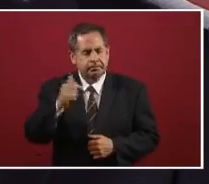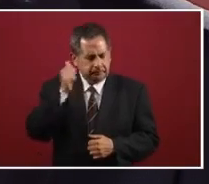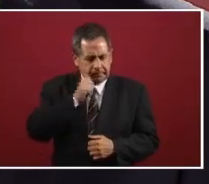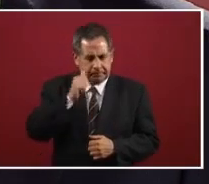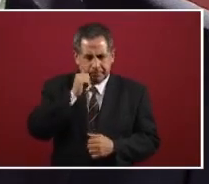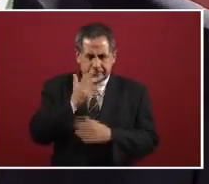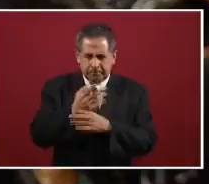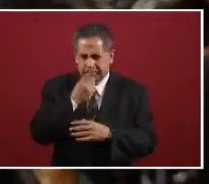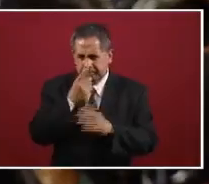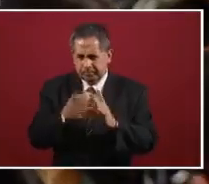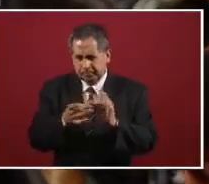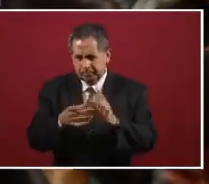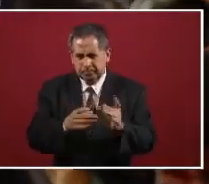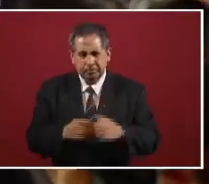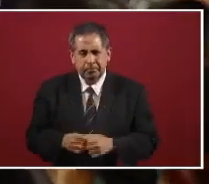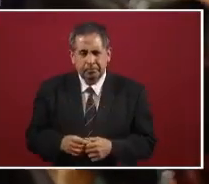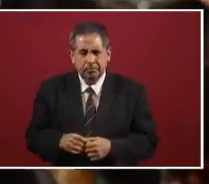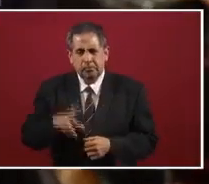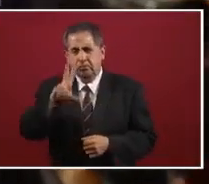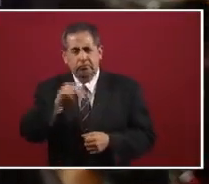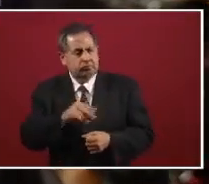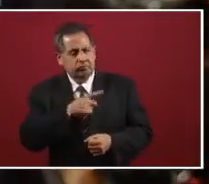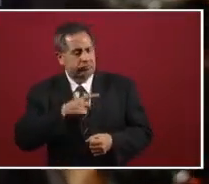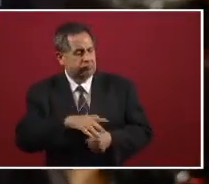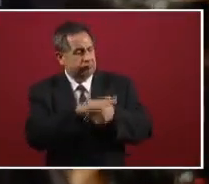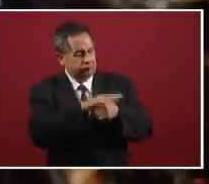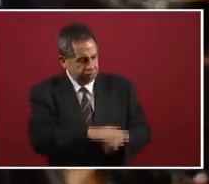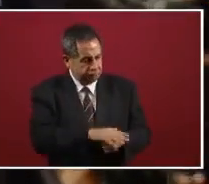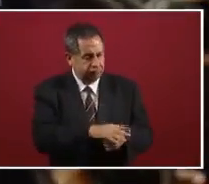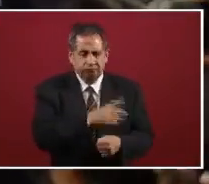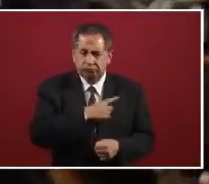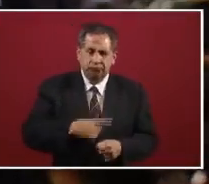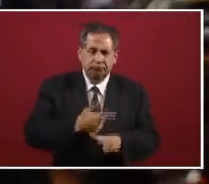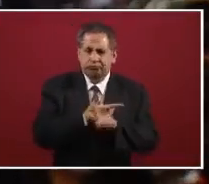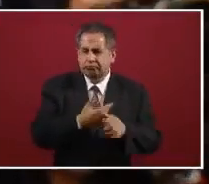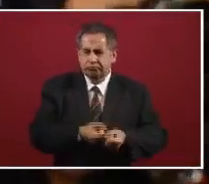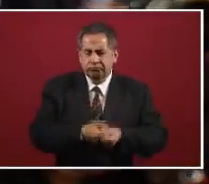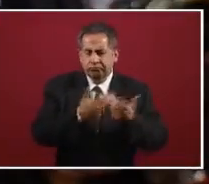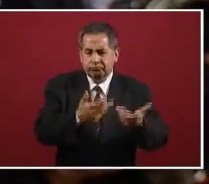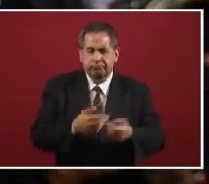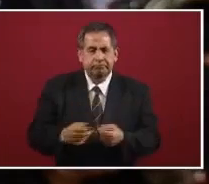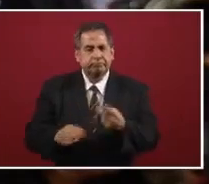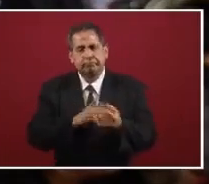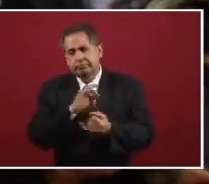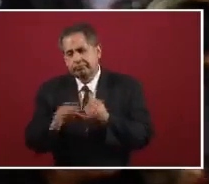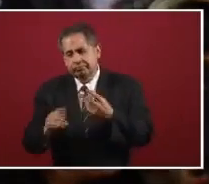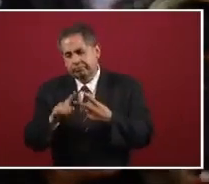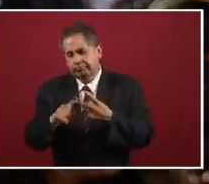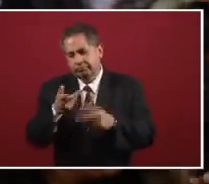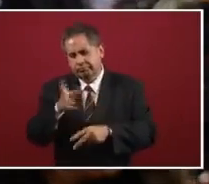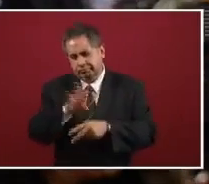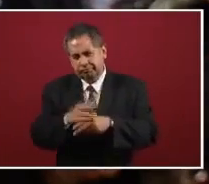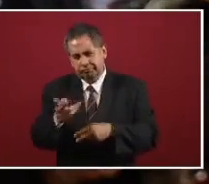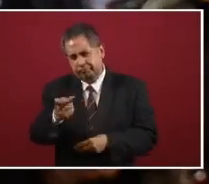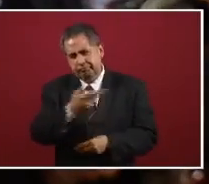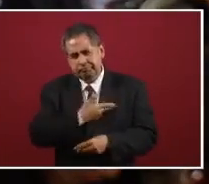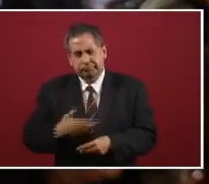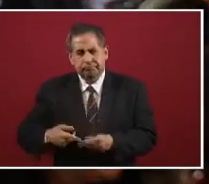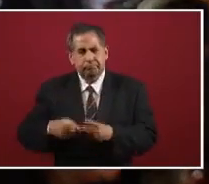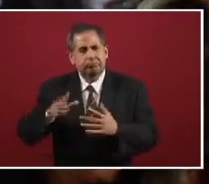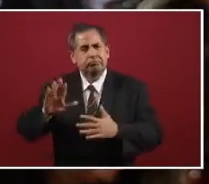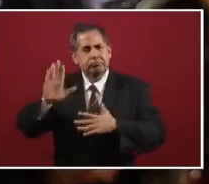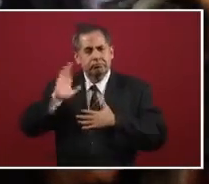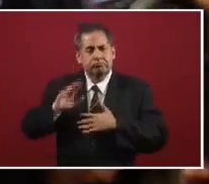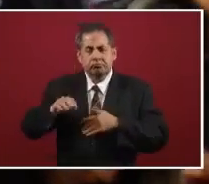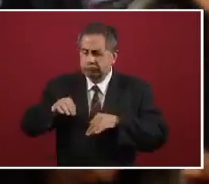dicho que no a la represión y sí a la libertad de expresión. Y por último, si me permite, presidente, usted prometió